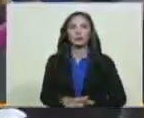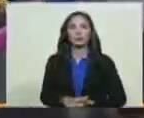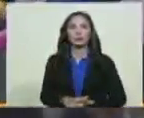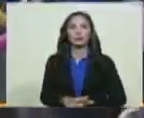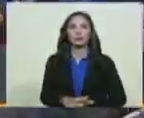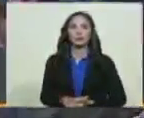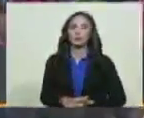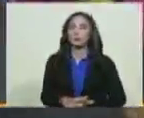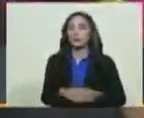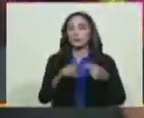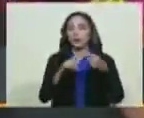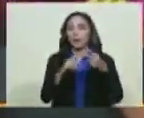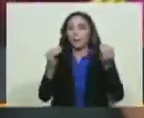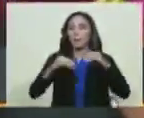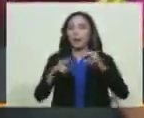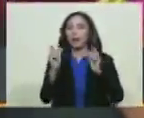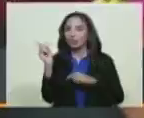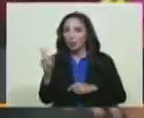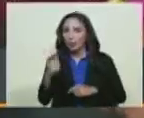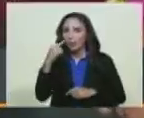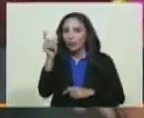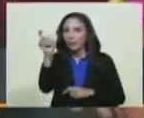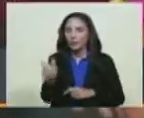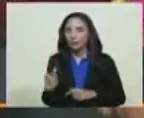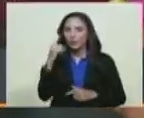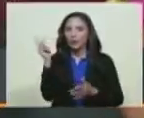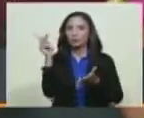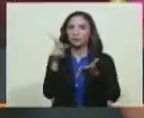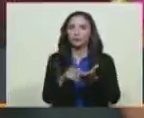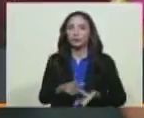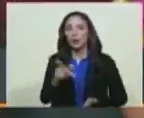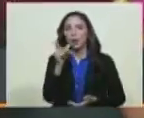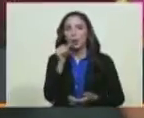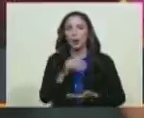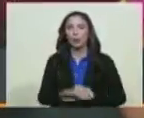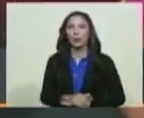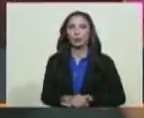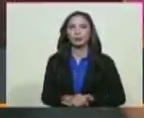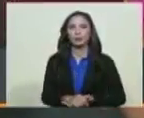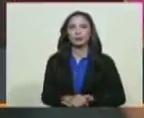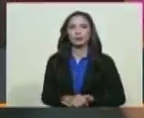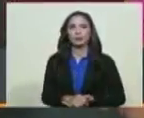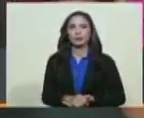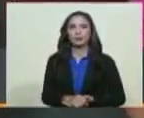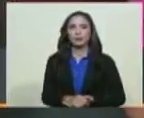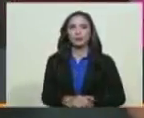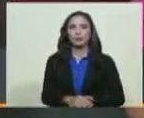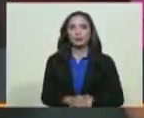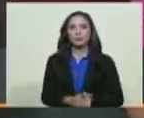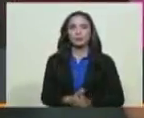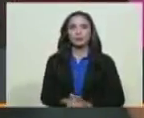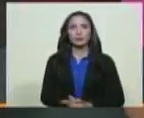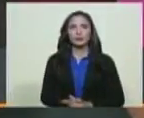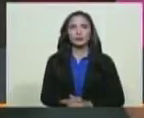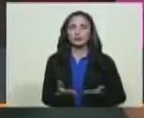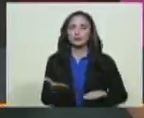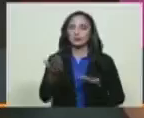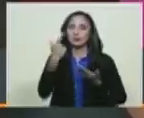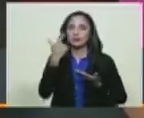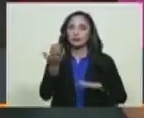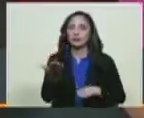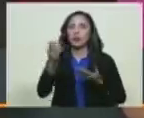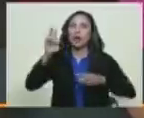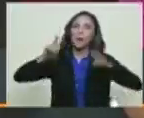también nos acompañaron comandante francisco amelia aorta extraordinaria